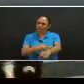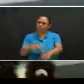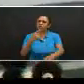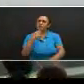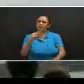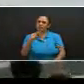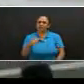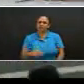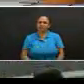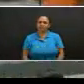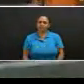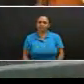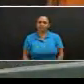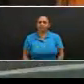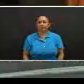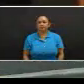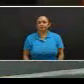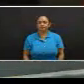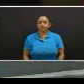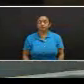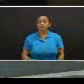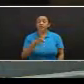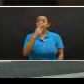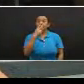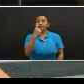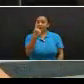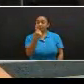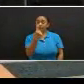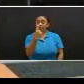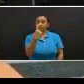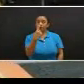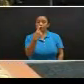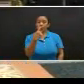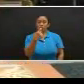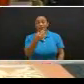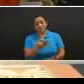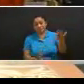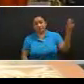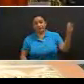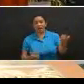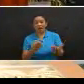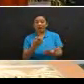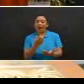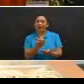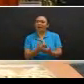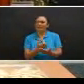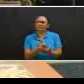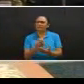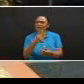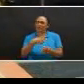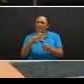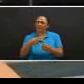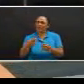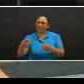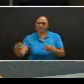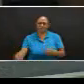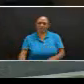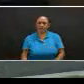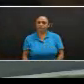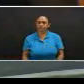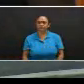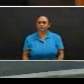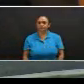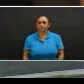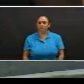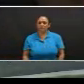se llama hijo pródigo se va a malgastar la herencia y se va, como Jonás, se fue